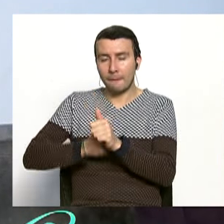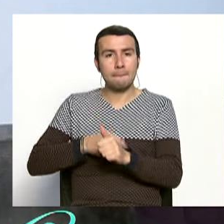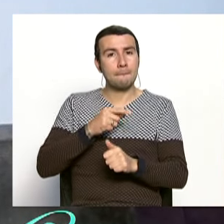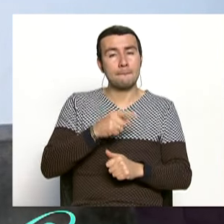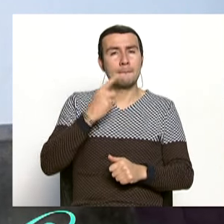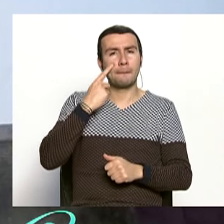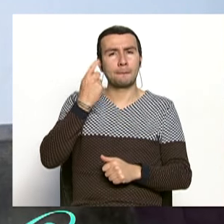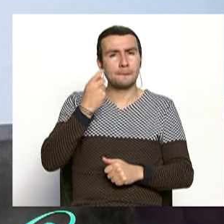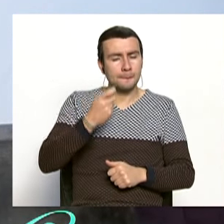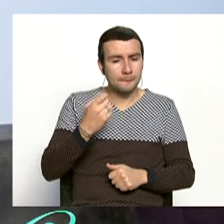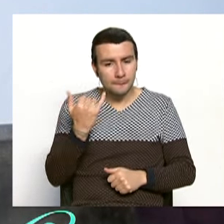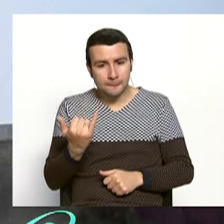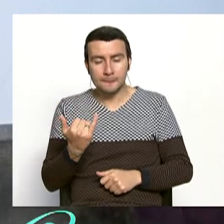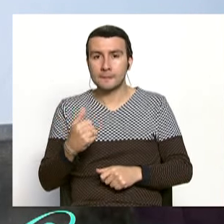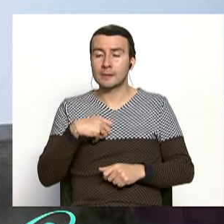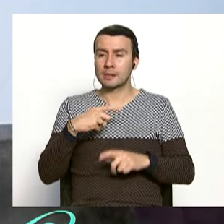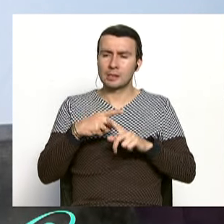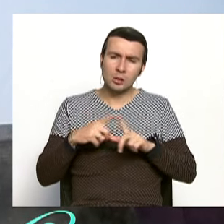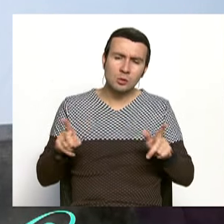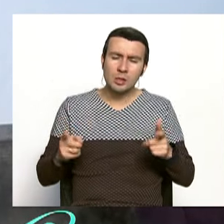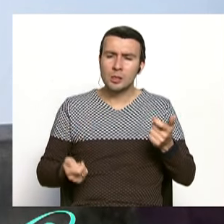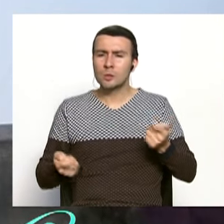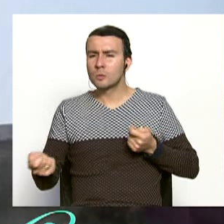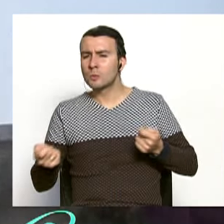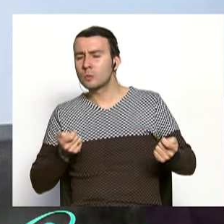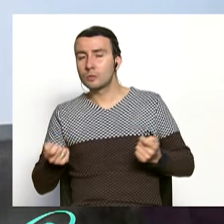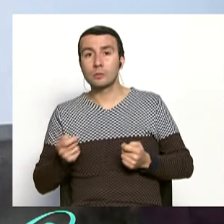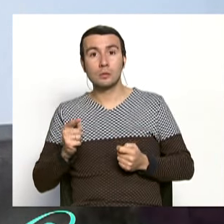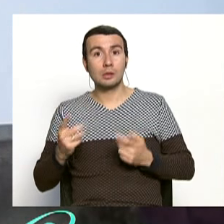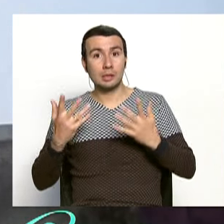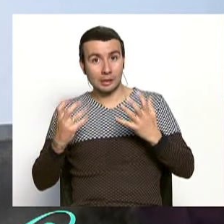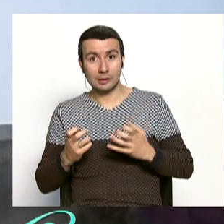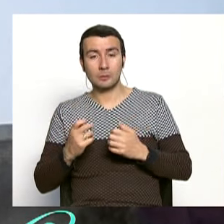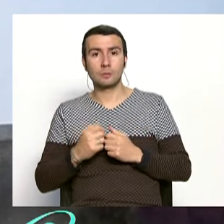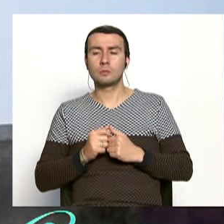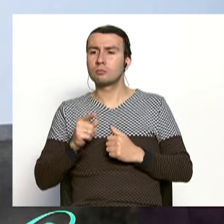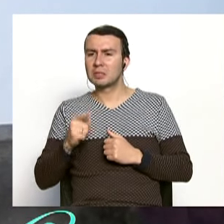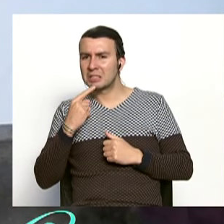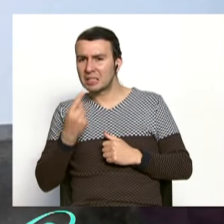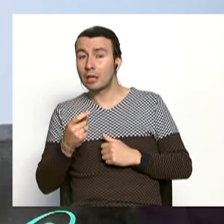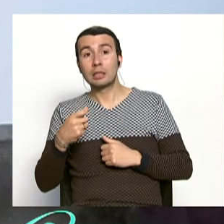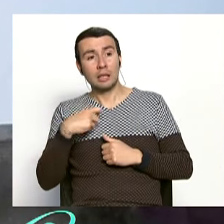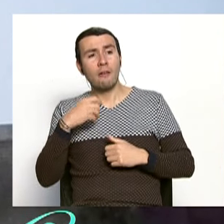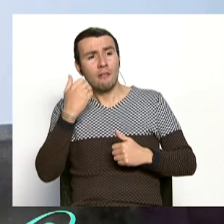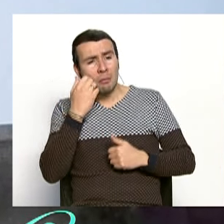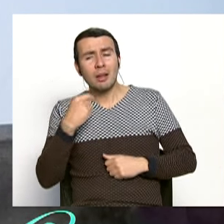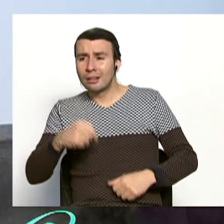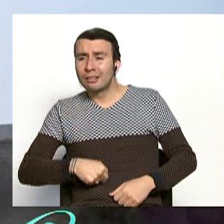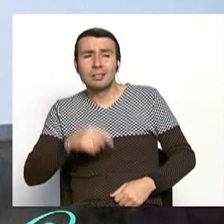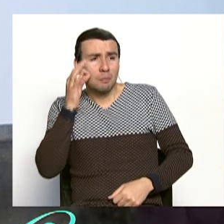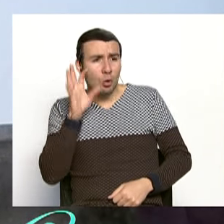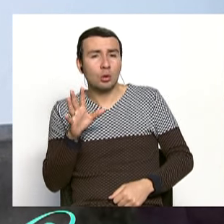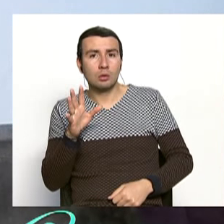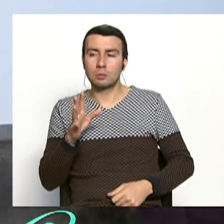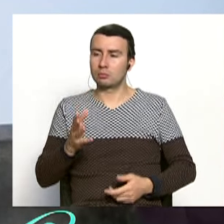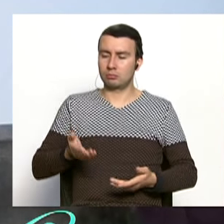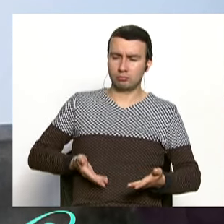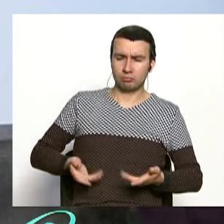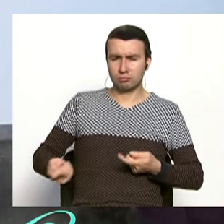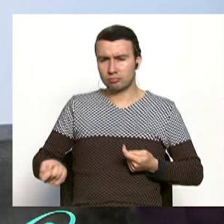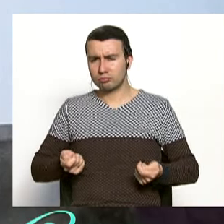Esa esa diferenciación es que quieren que uno les diga si tiene o no una enfermedad maligna eh Y si